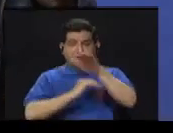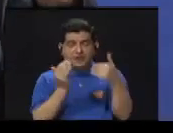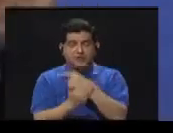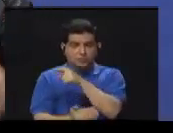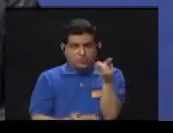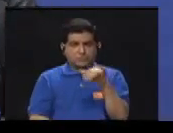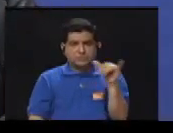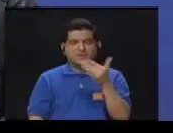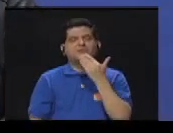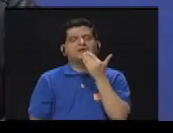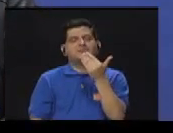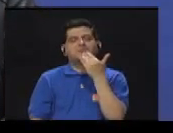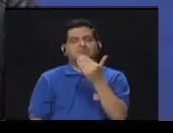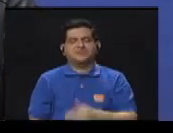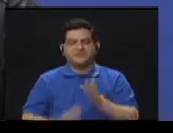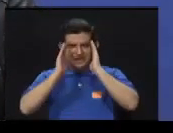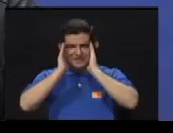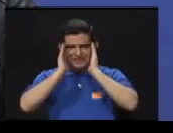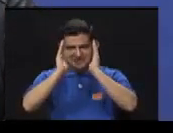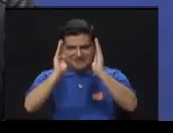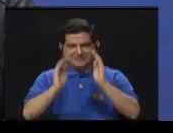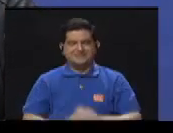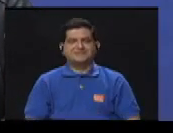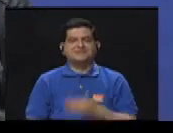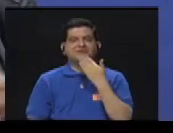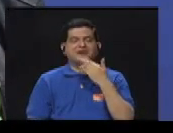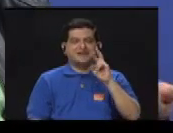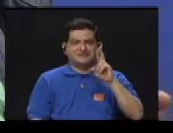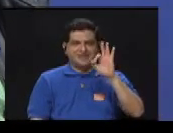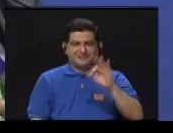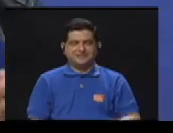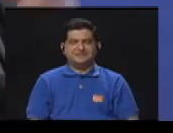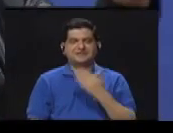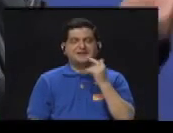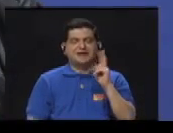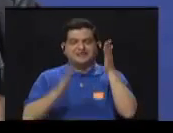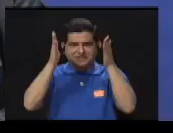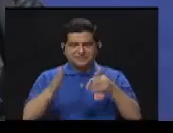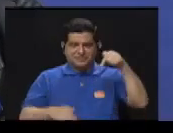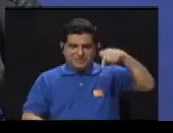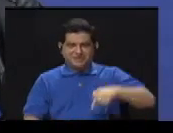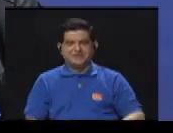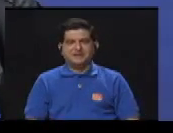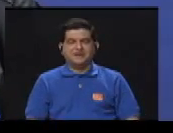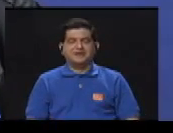Y de todos ustedes, por supuesto, muchísimas gracias por la atención que nos prestaron. Gracias, Rocío. Gracias, Roberto. Gracias a los